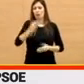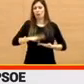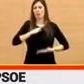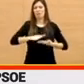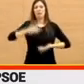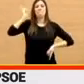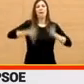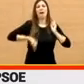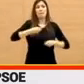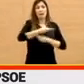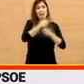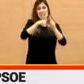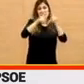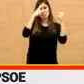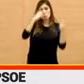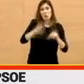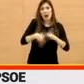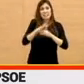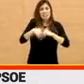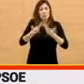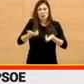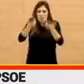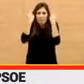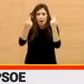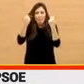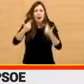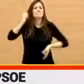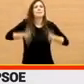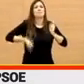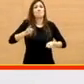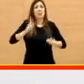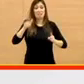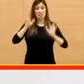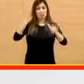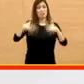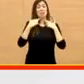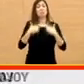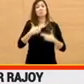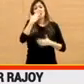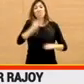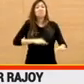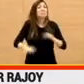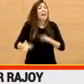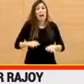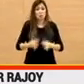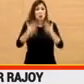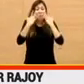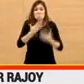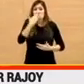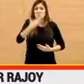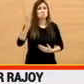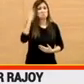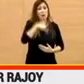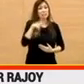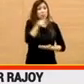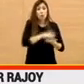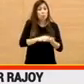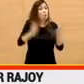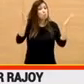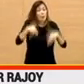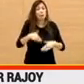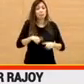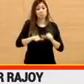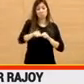democracia y de convertir esta misma Cámara en un mero teatro de sombras. Y si no solucionamos eso, todo lo demás será simple y